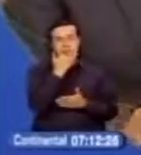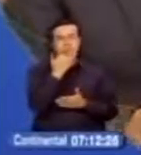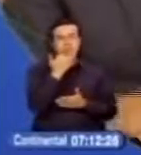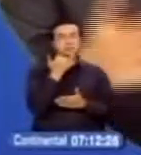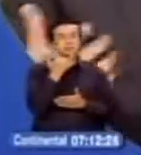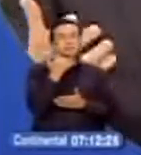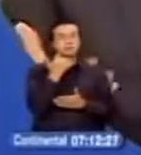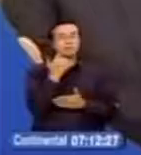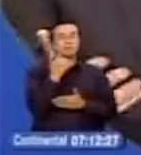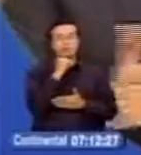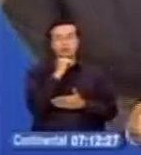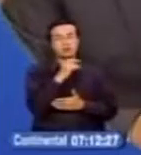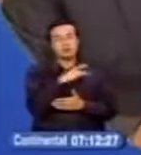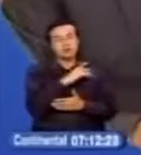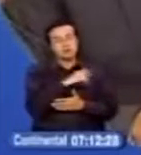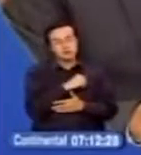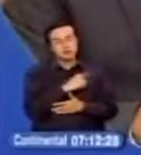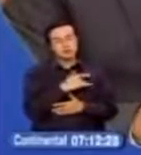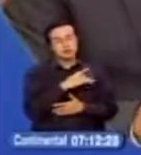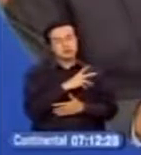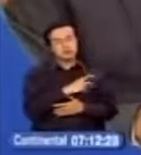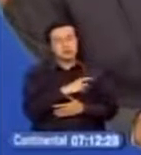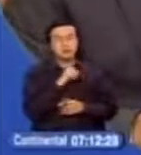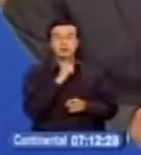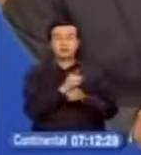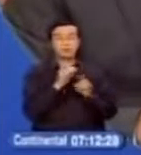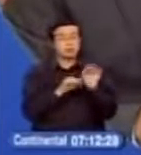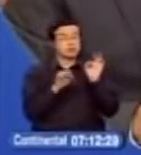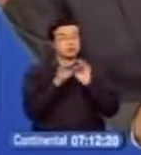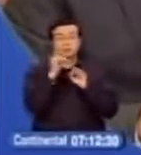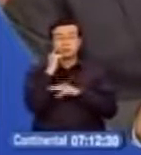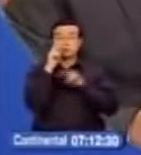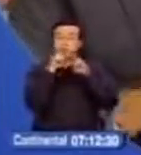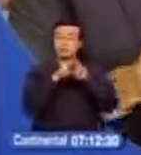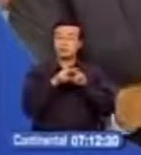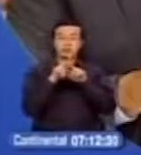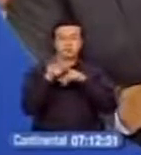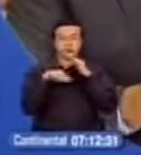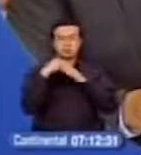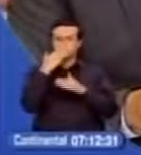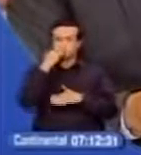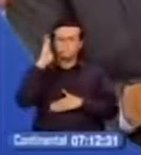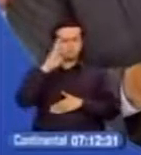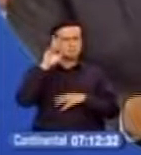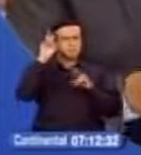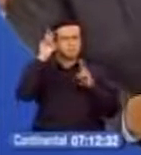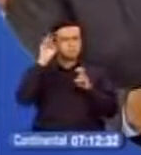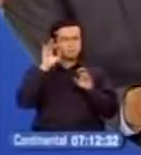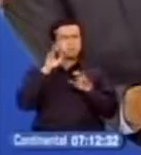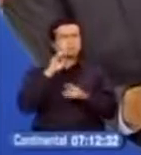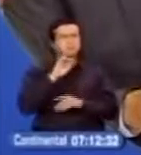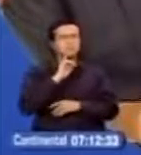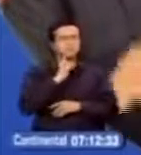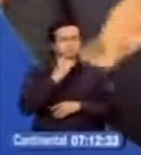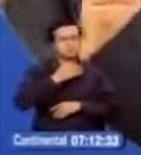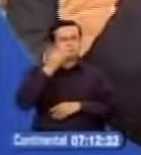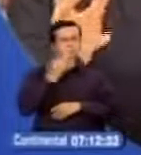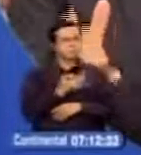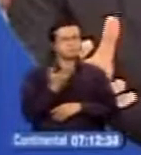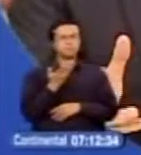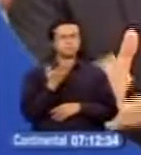momento donde todavía estamos dolidos por esta tragedia, pero es importante mirar de frente a este tema muy serio, alcalde. ¿Cuál es